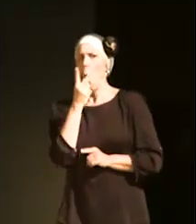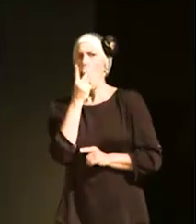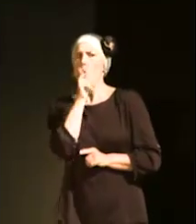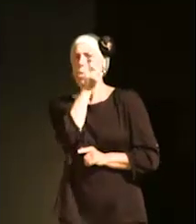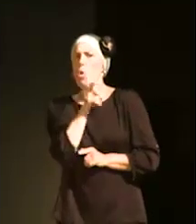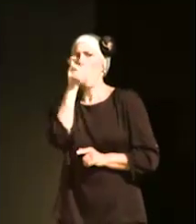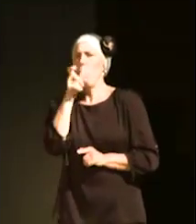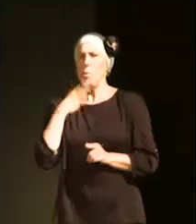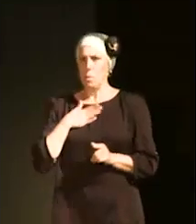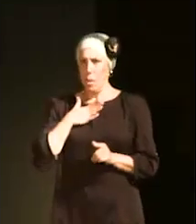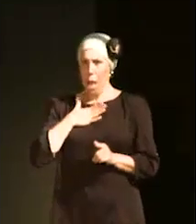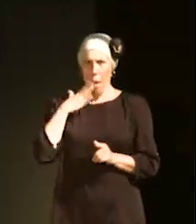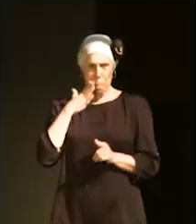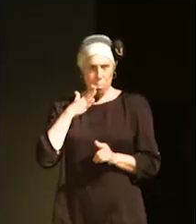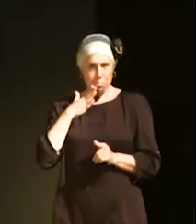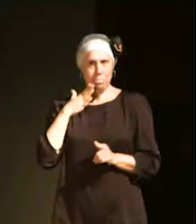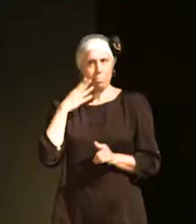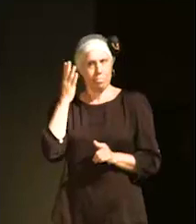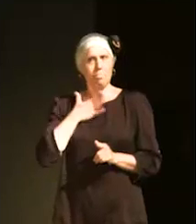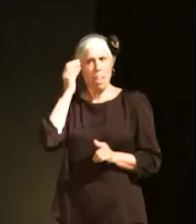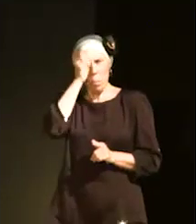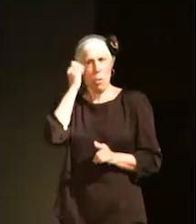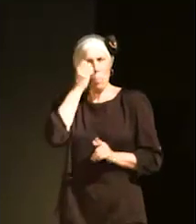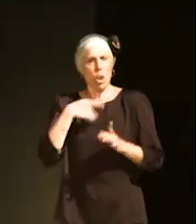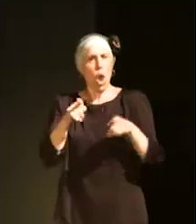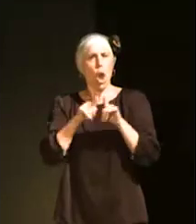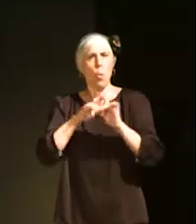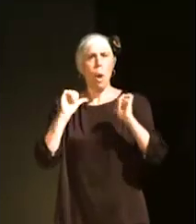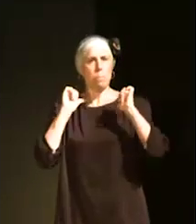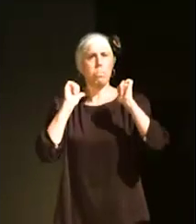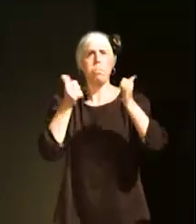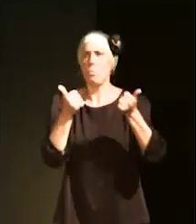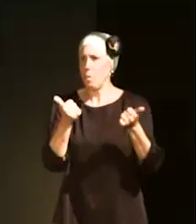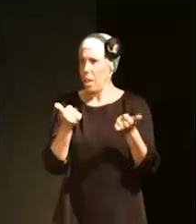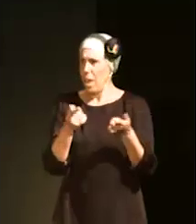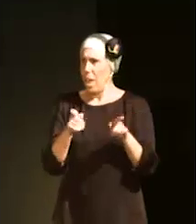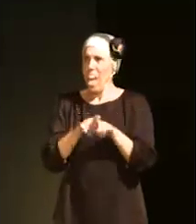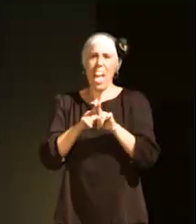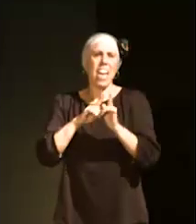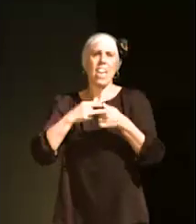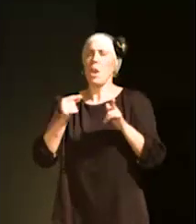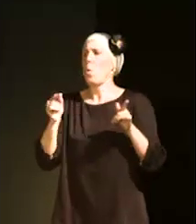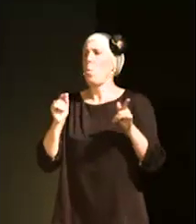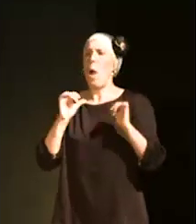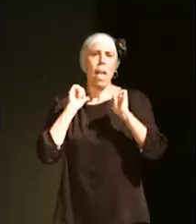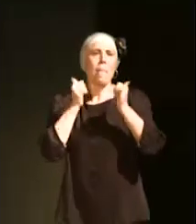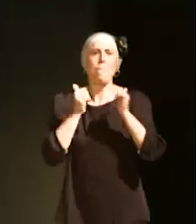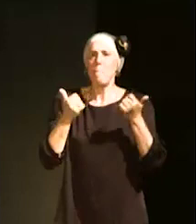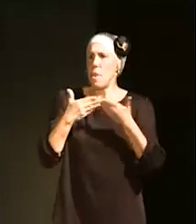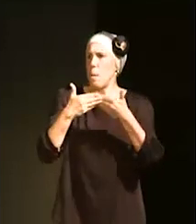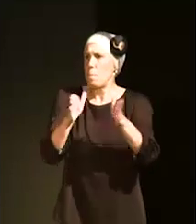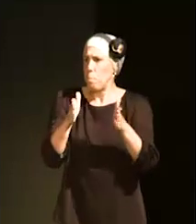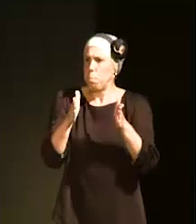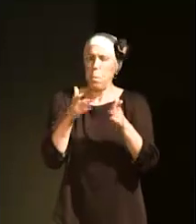yo considero como la llama que enciende que comparte que permanece por un tiempo